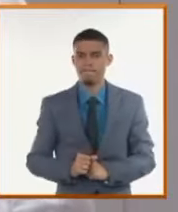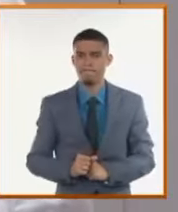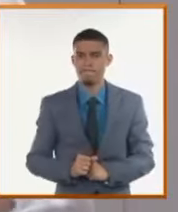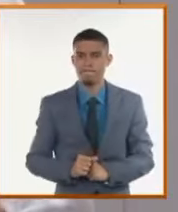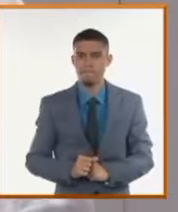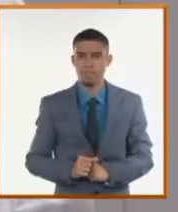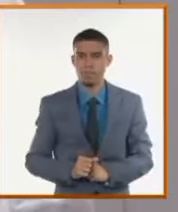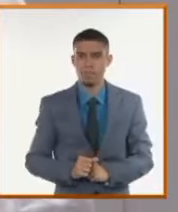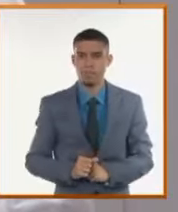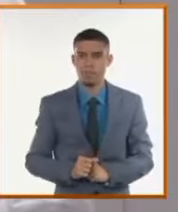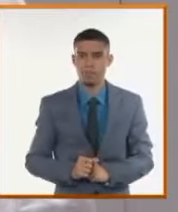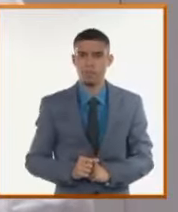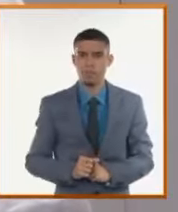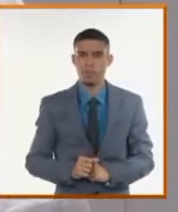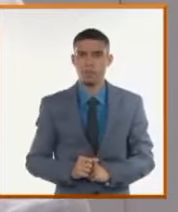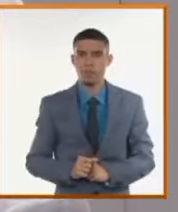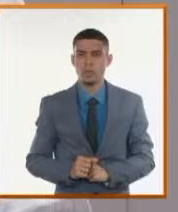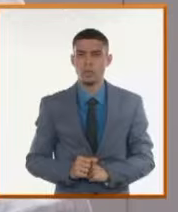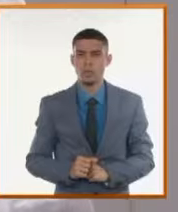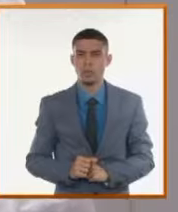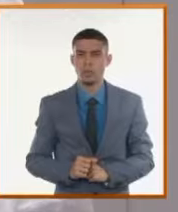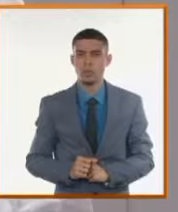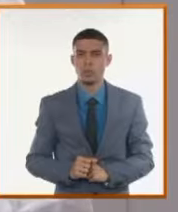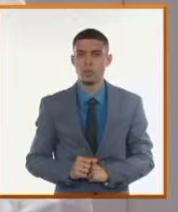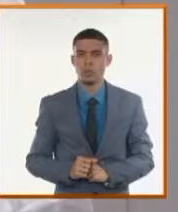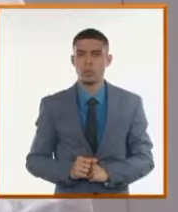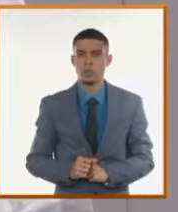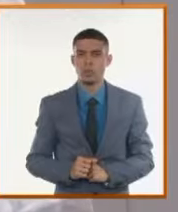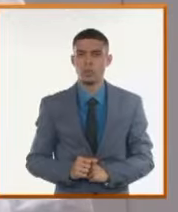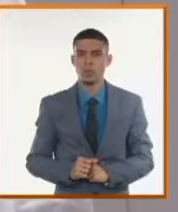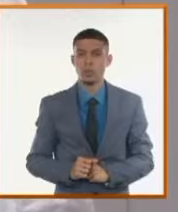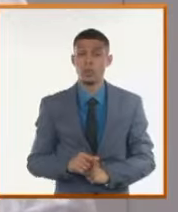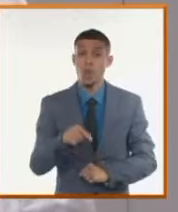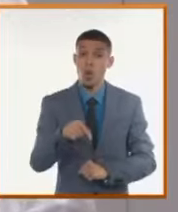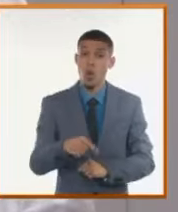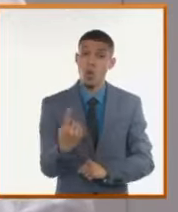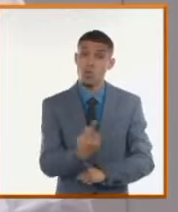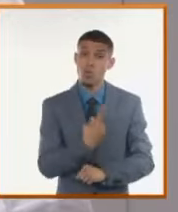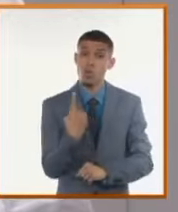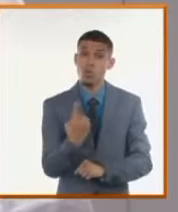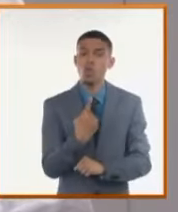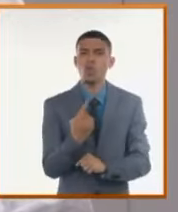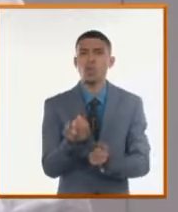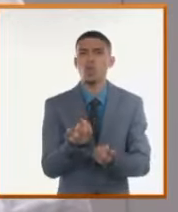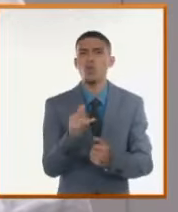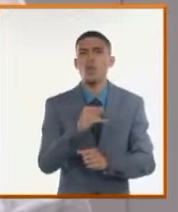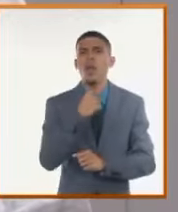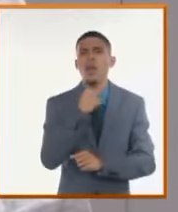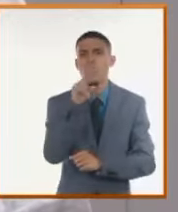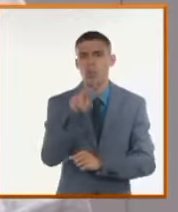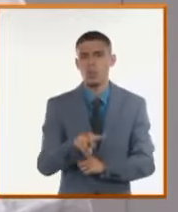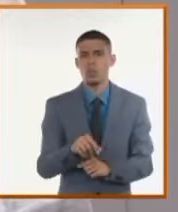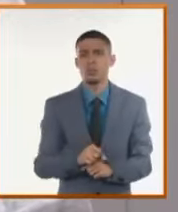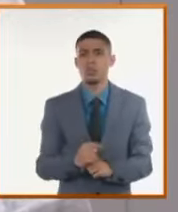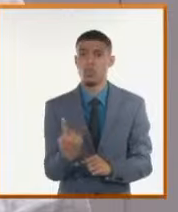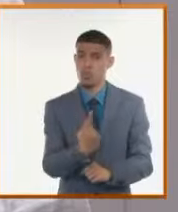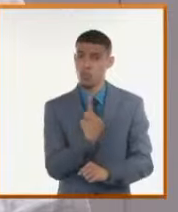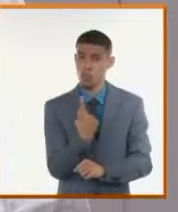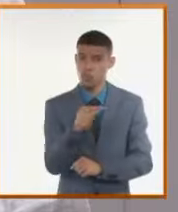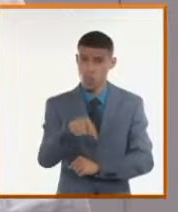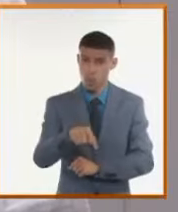con un grupo prestaciones que hoy nosotros estamos ena de ación o sea nosotros Hoy